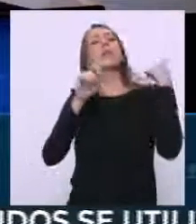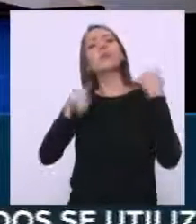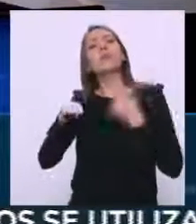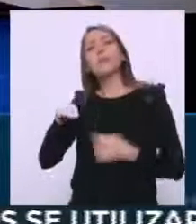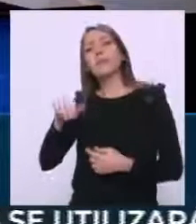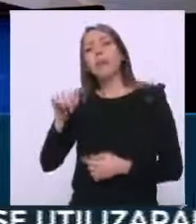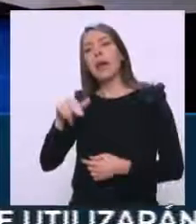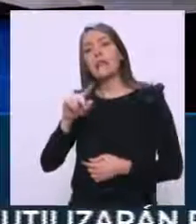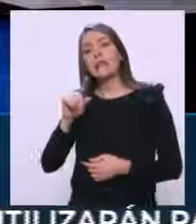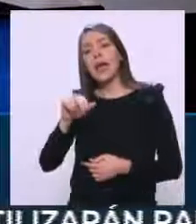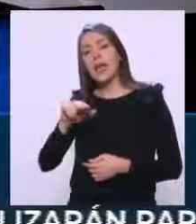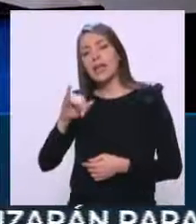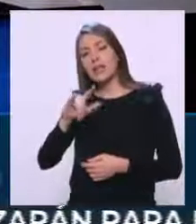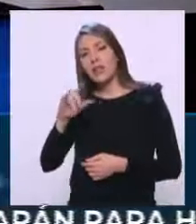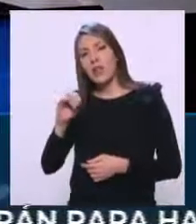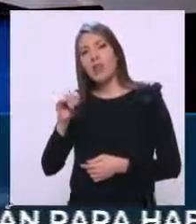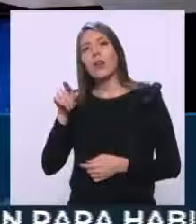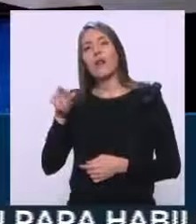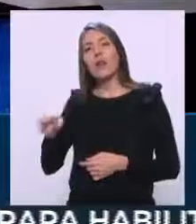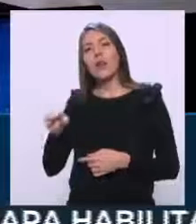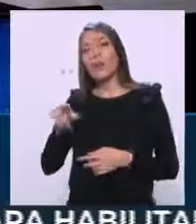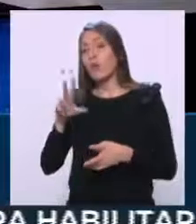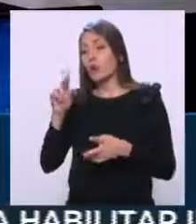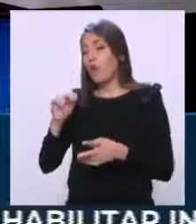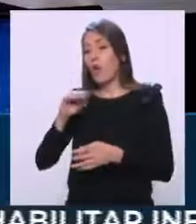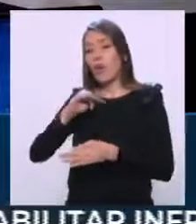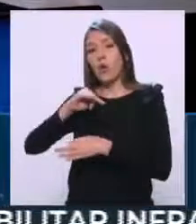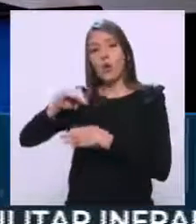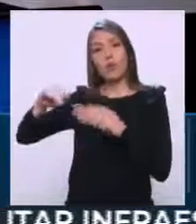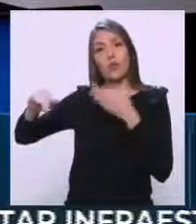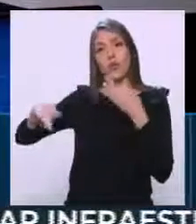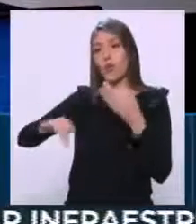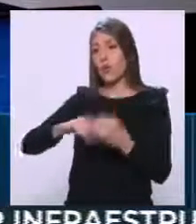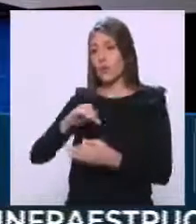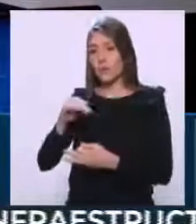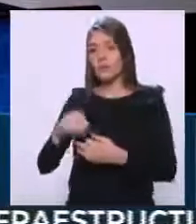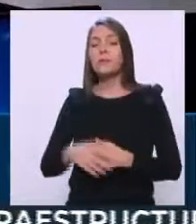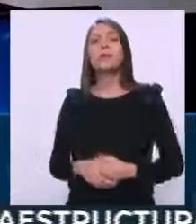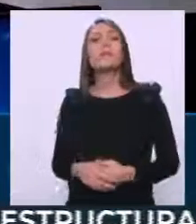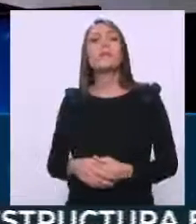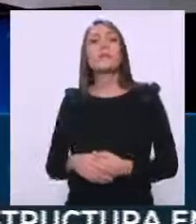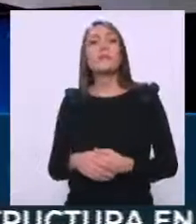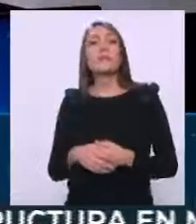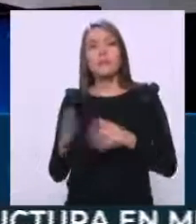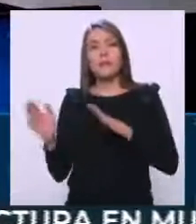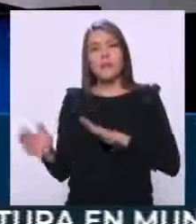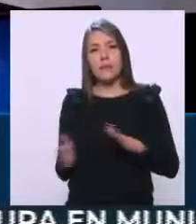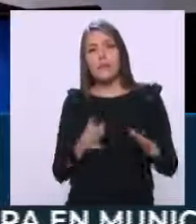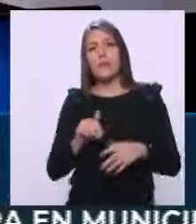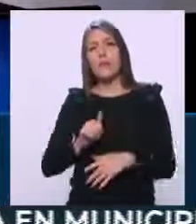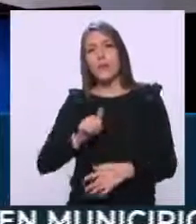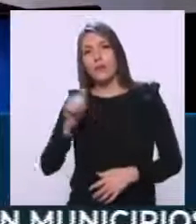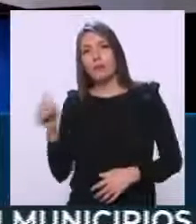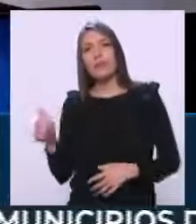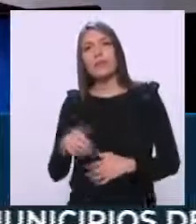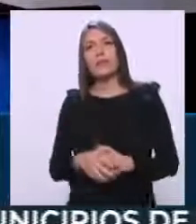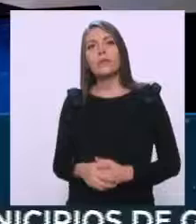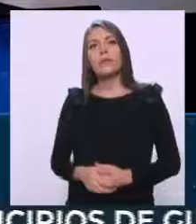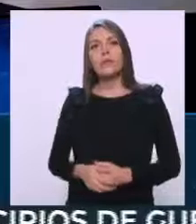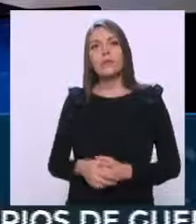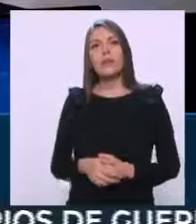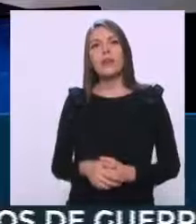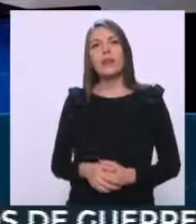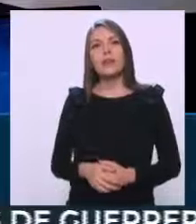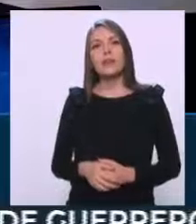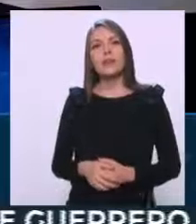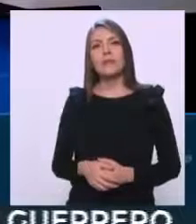Manzanillo y de Lázaro Cárdenas. Tampoco son todos los puertos, como muy bien apuntas. Eso por un lado. Y que estos tienen unas características muy particulares